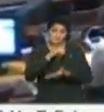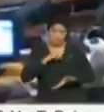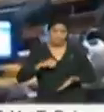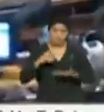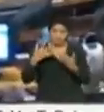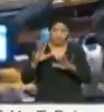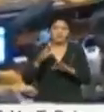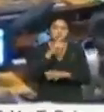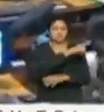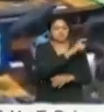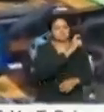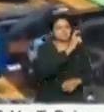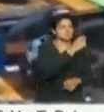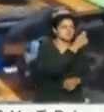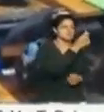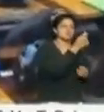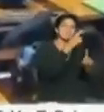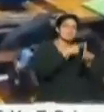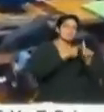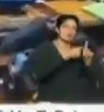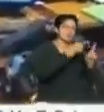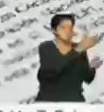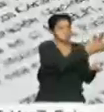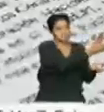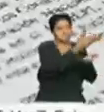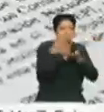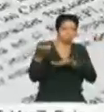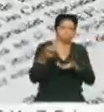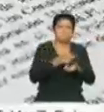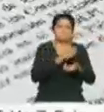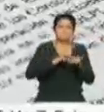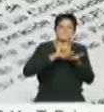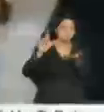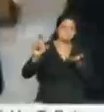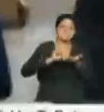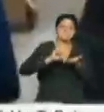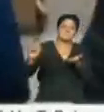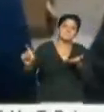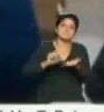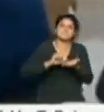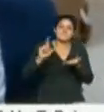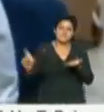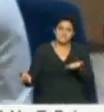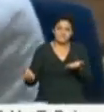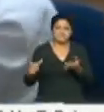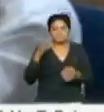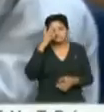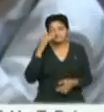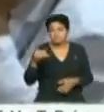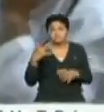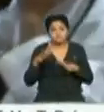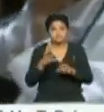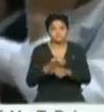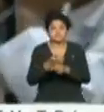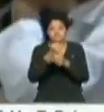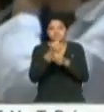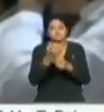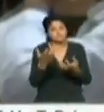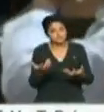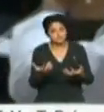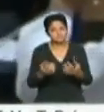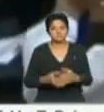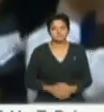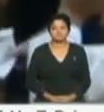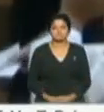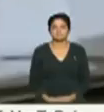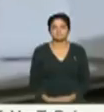de Salud los montos que por atenciones médicas en sus unidades se hayan efectuado a personas que también sean titulares o beneficiarios